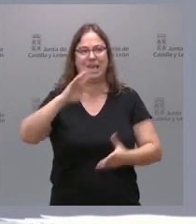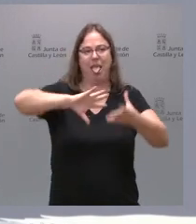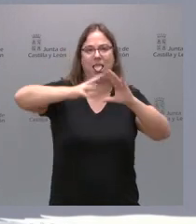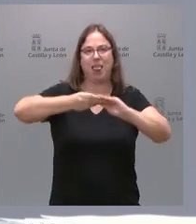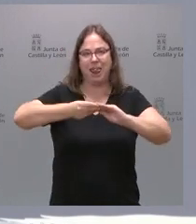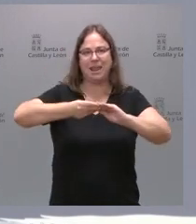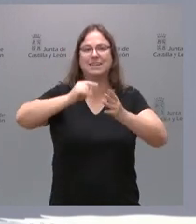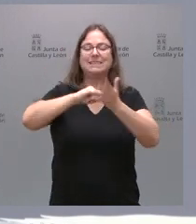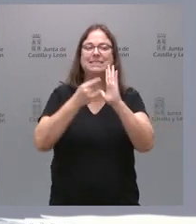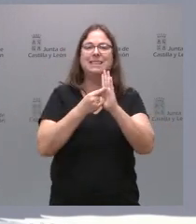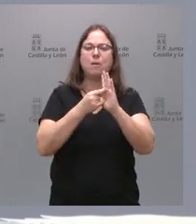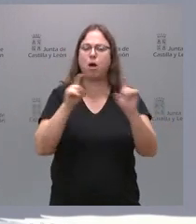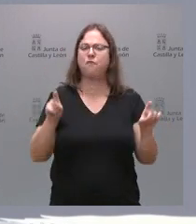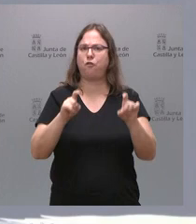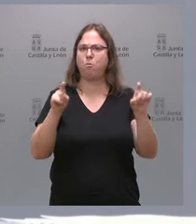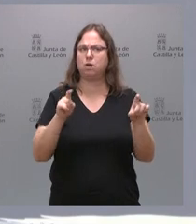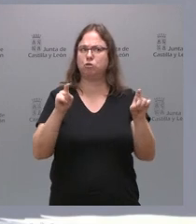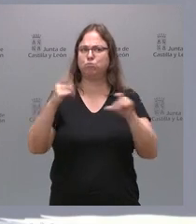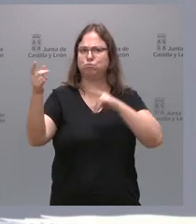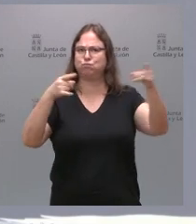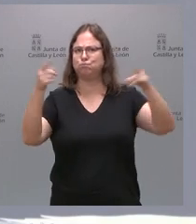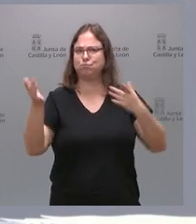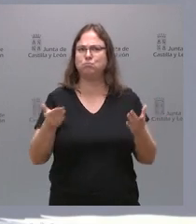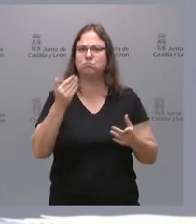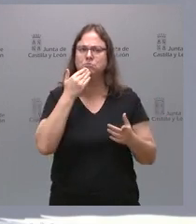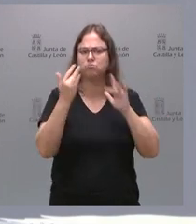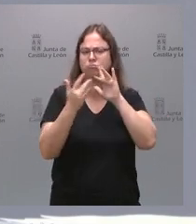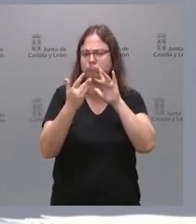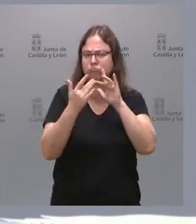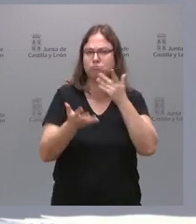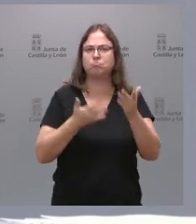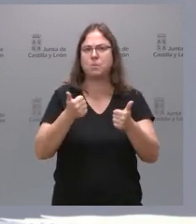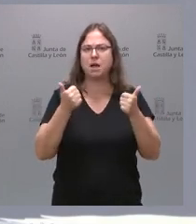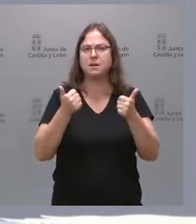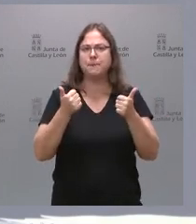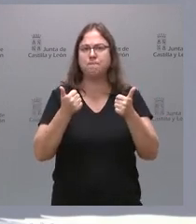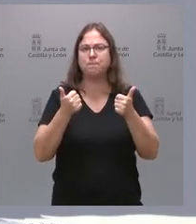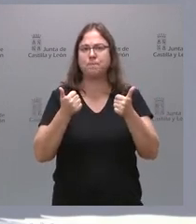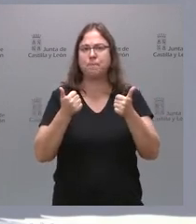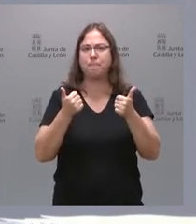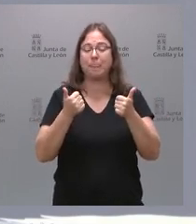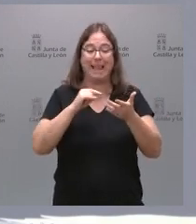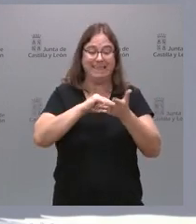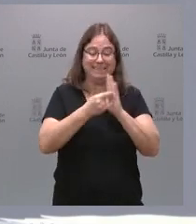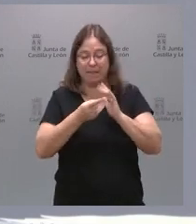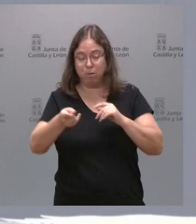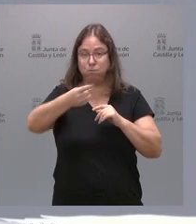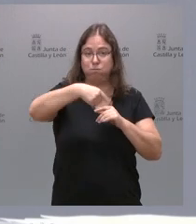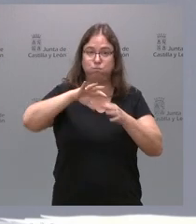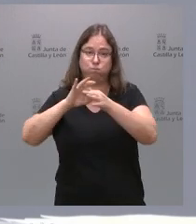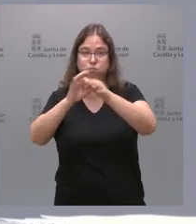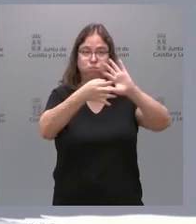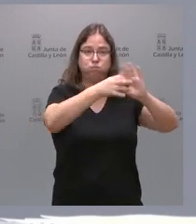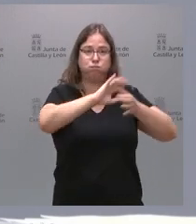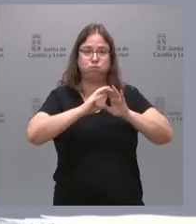través de sistemas informáticos que permiten la relación de todo el sistema de